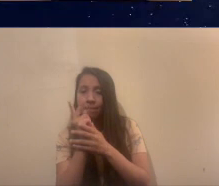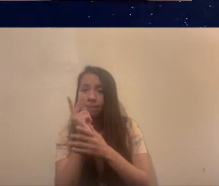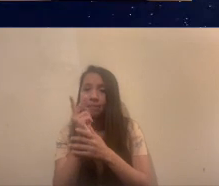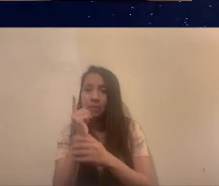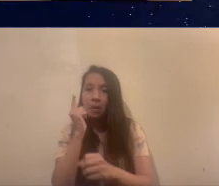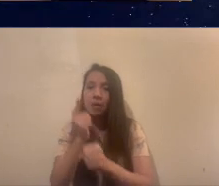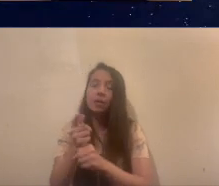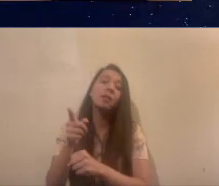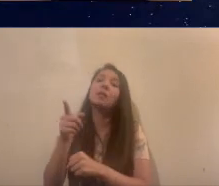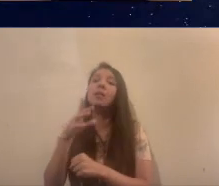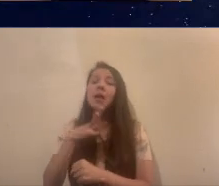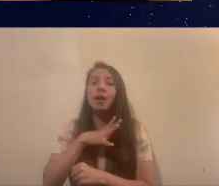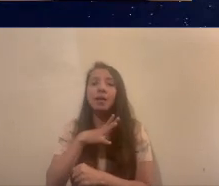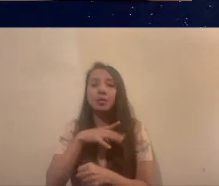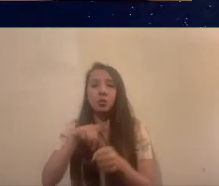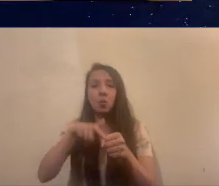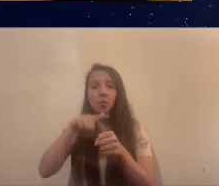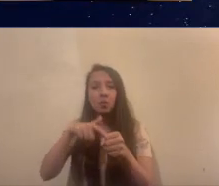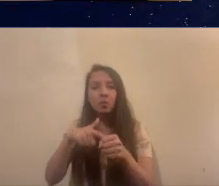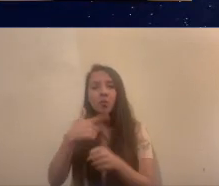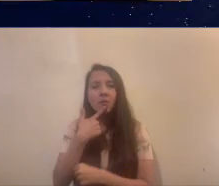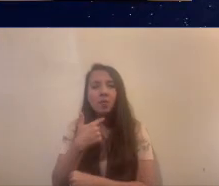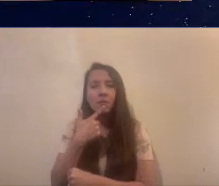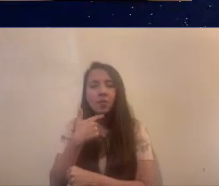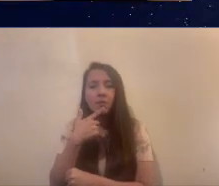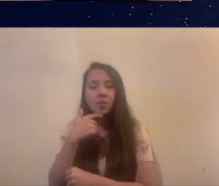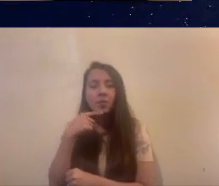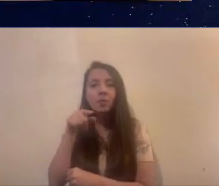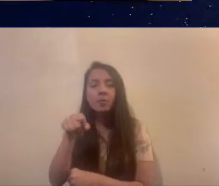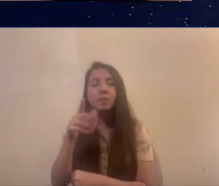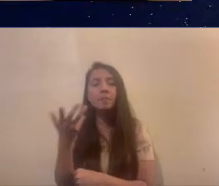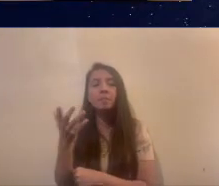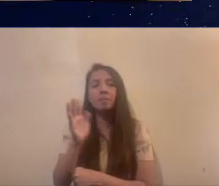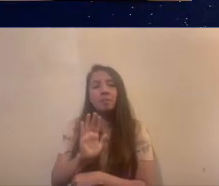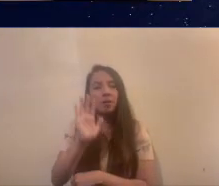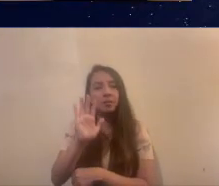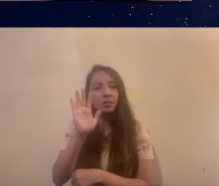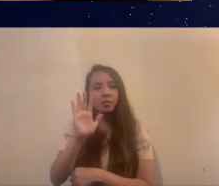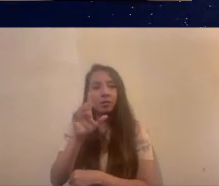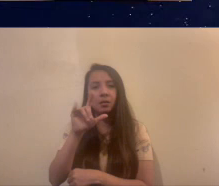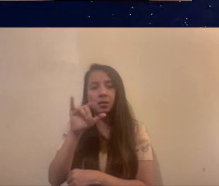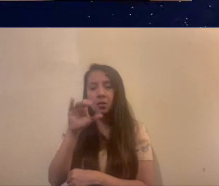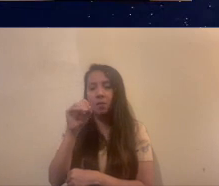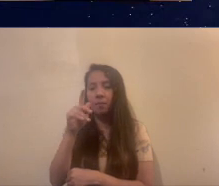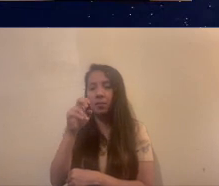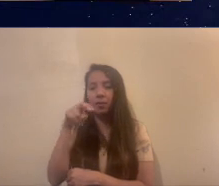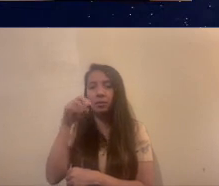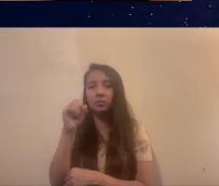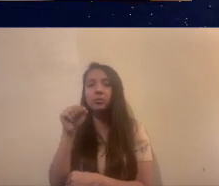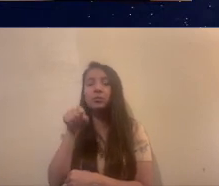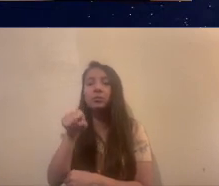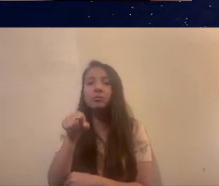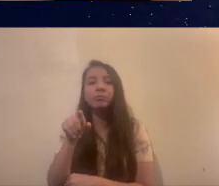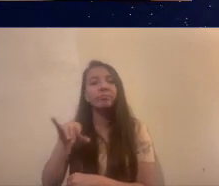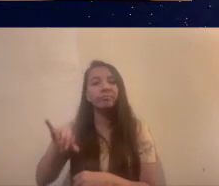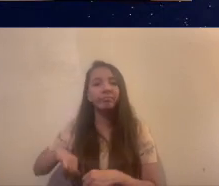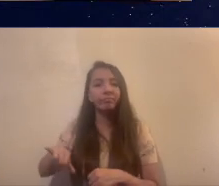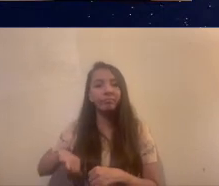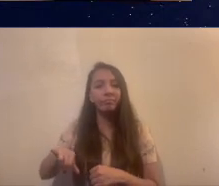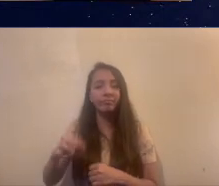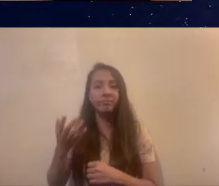con que tenían los tallos con esta coloración rojiza, que probablemente puedan ser licopenos. Y es